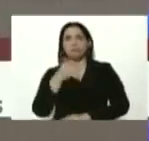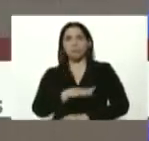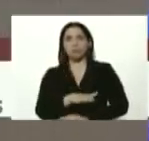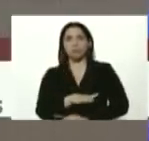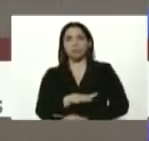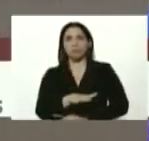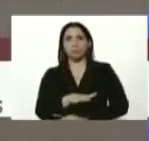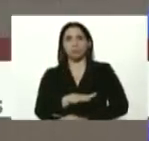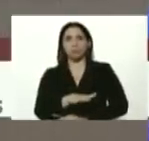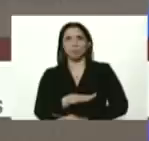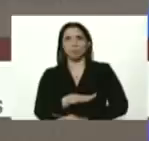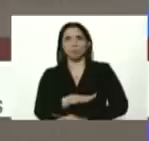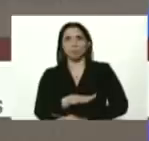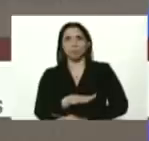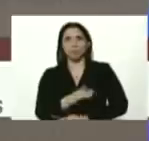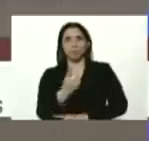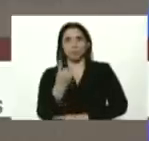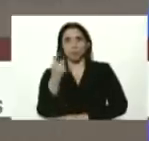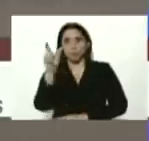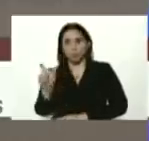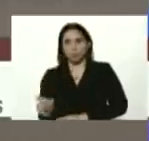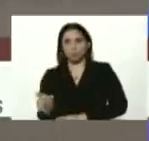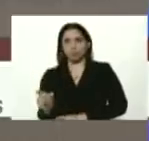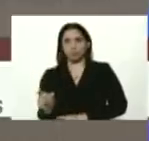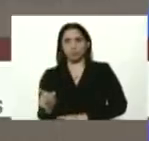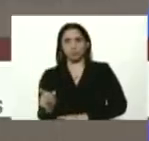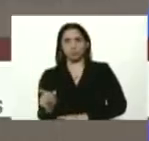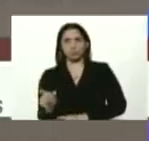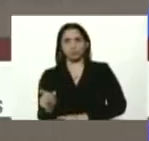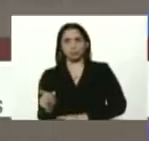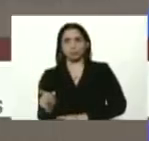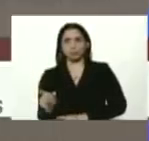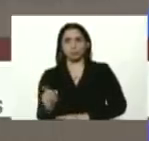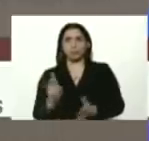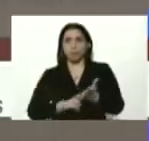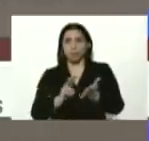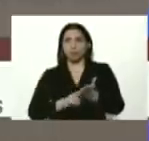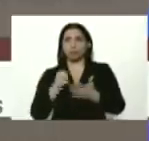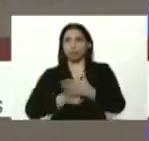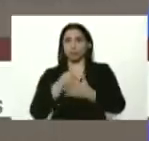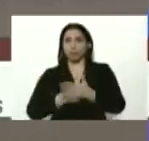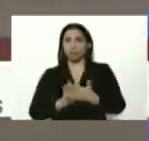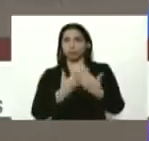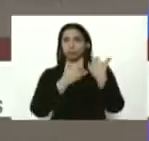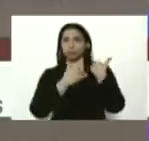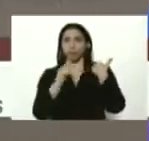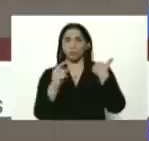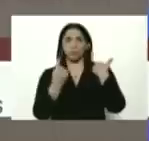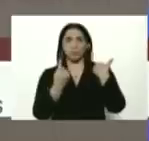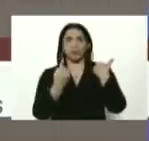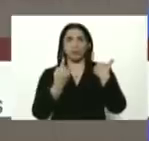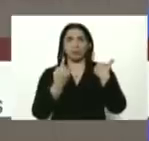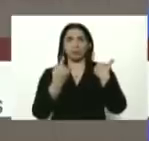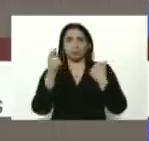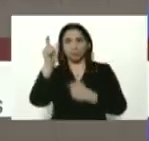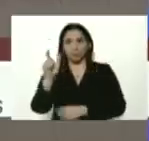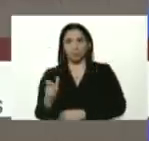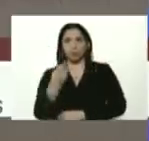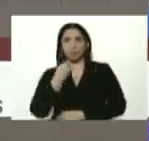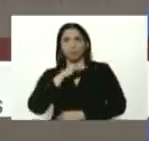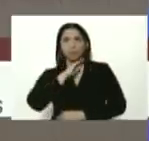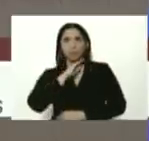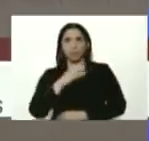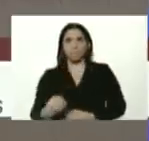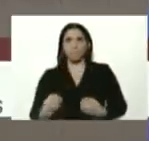fallecimiento de un paciente, un verdadero luchador. Fue uno de los primeros casos de